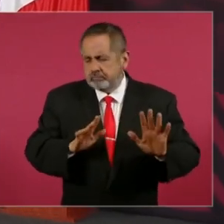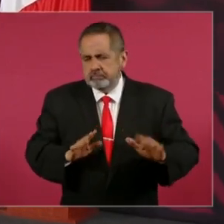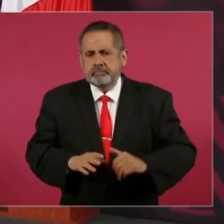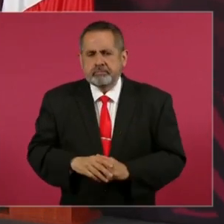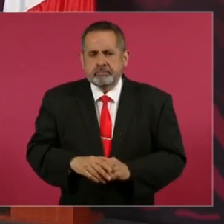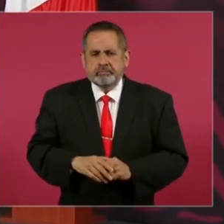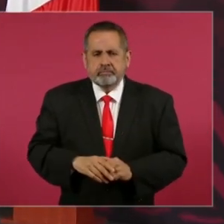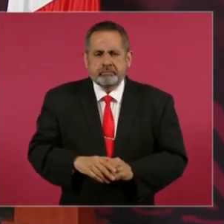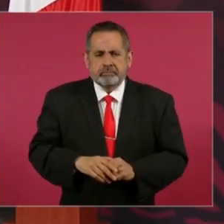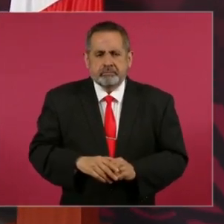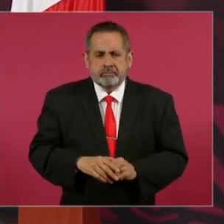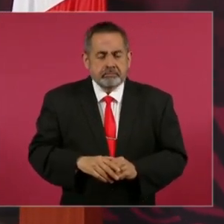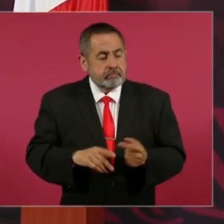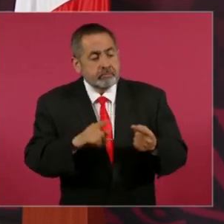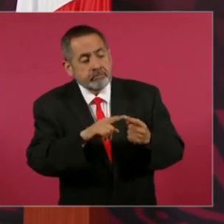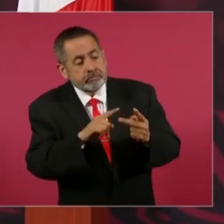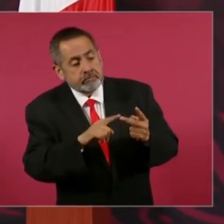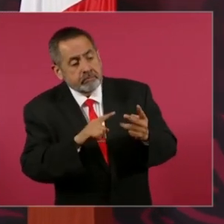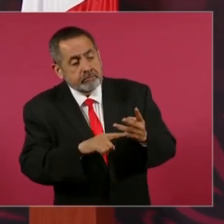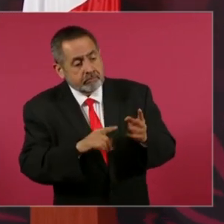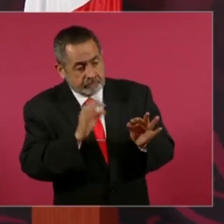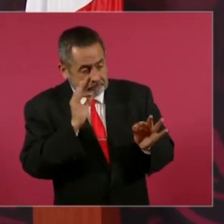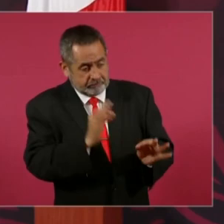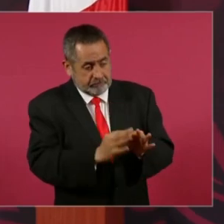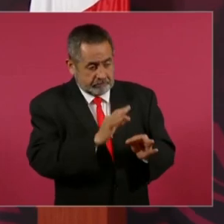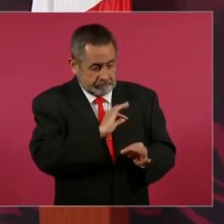Y no le pidieron muchas garantías,